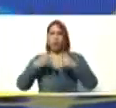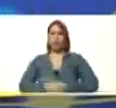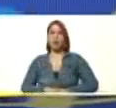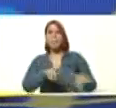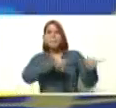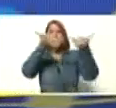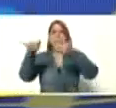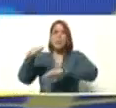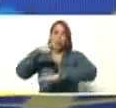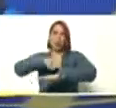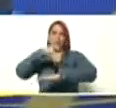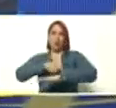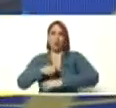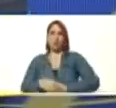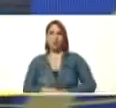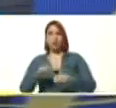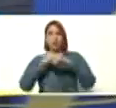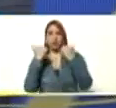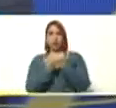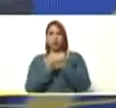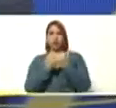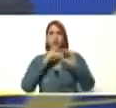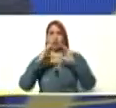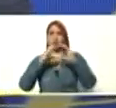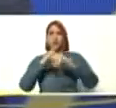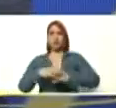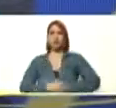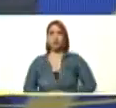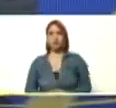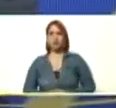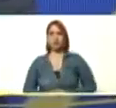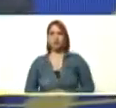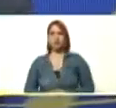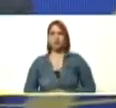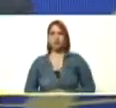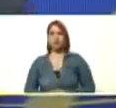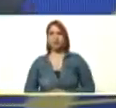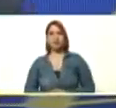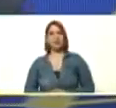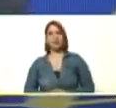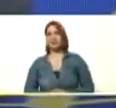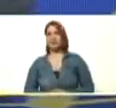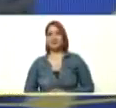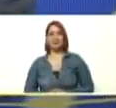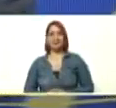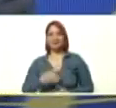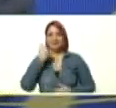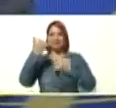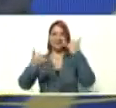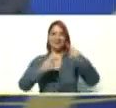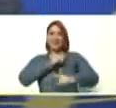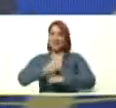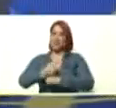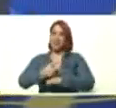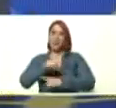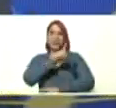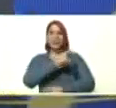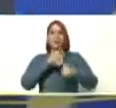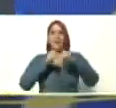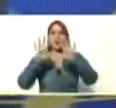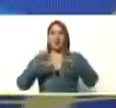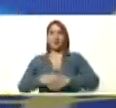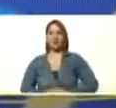tiempo, esa sala situacional comunicacional que recibe la denuncia del 1x10, que